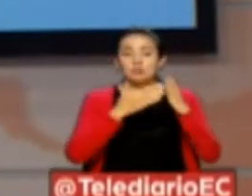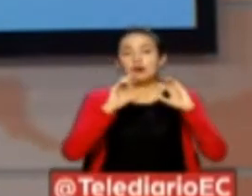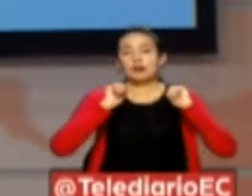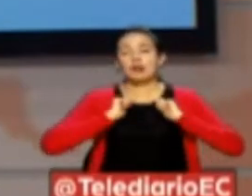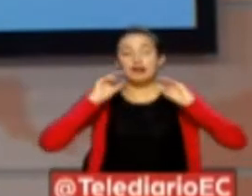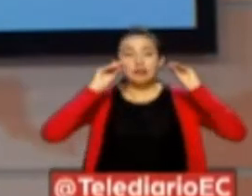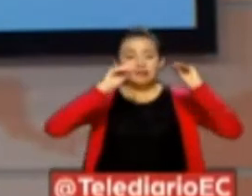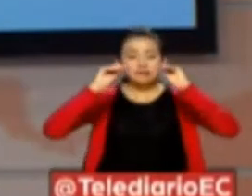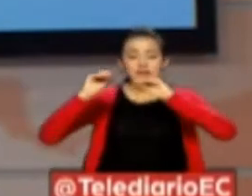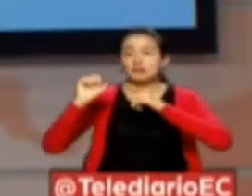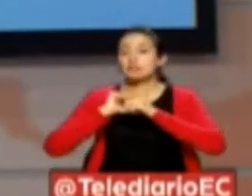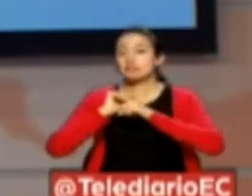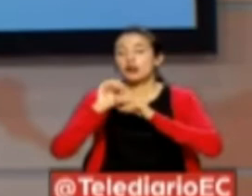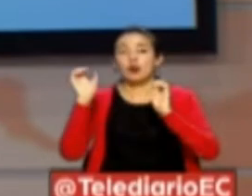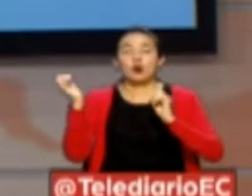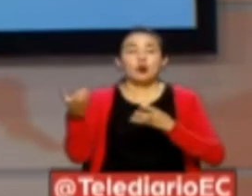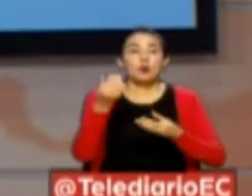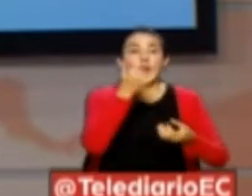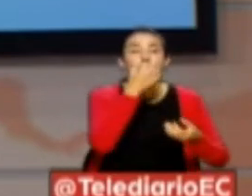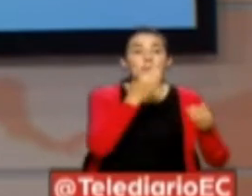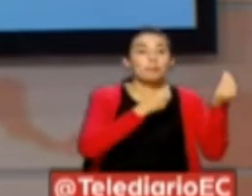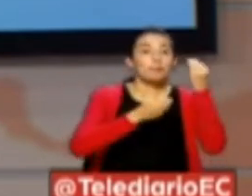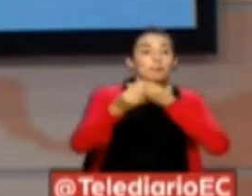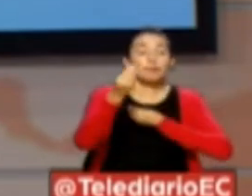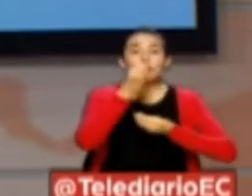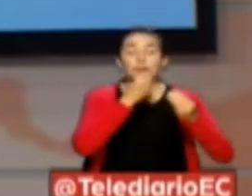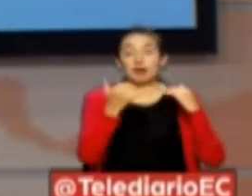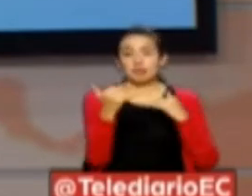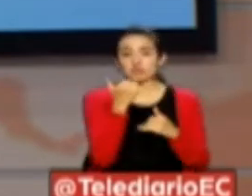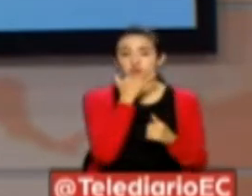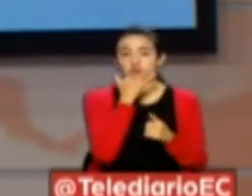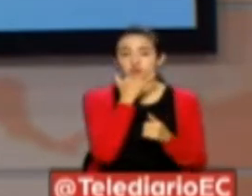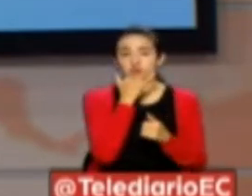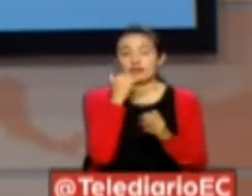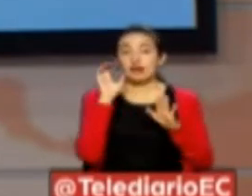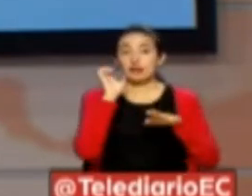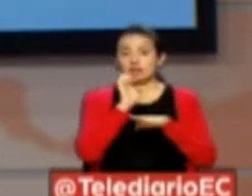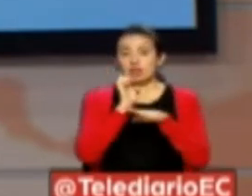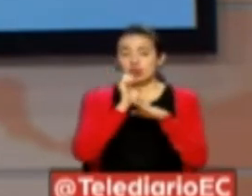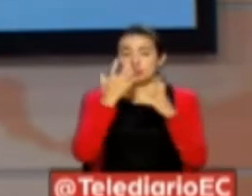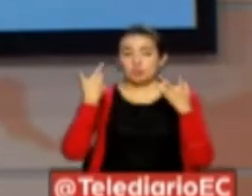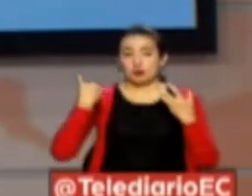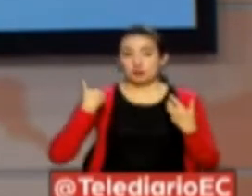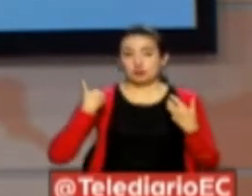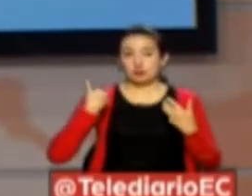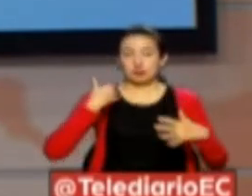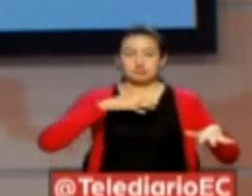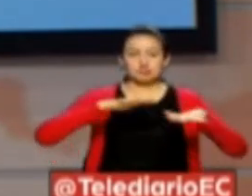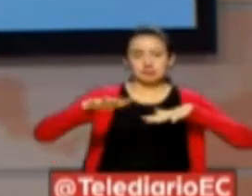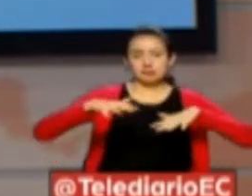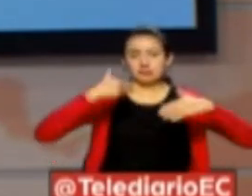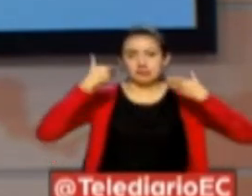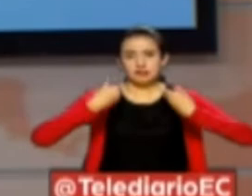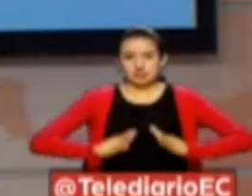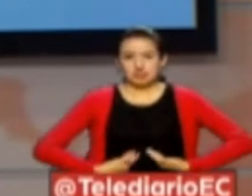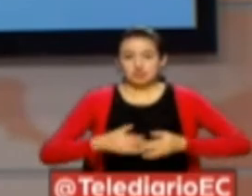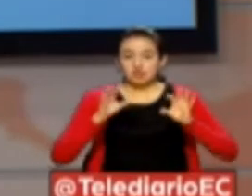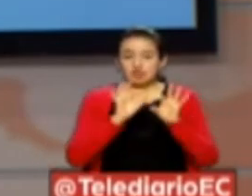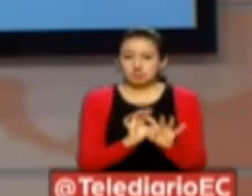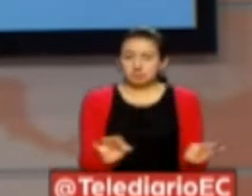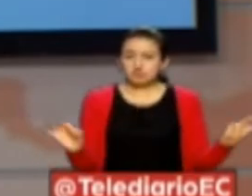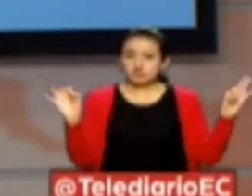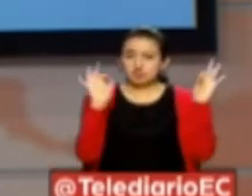de mala alimentación y que el país sea un un país que tenga esa actividad física requerida